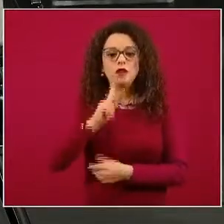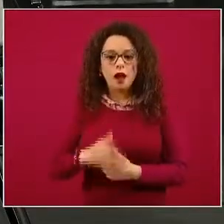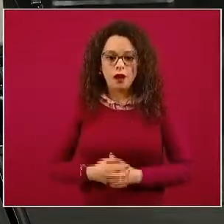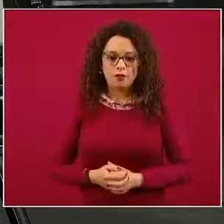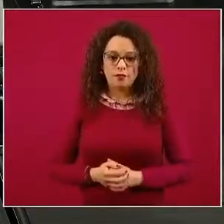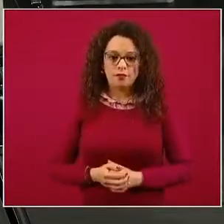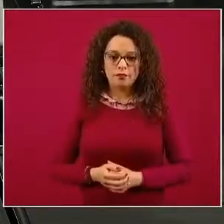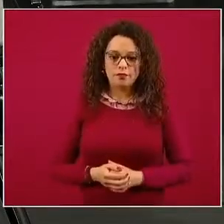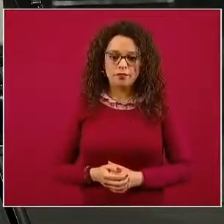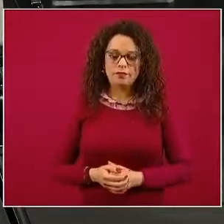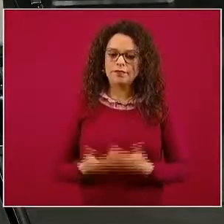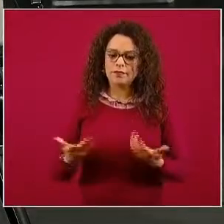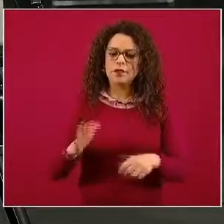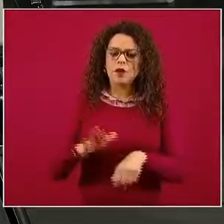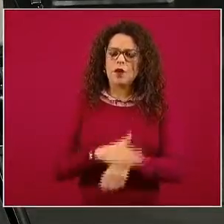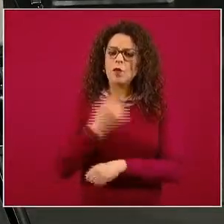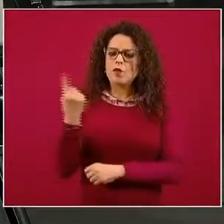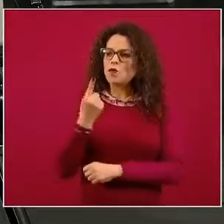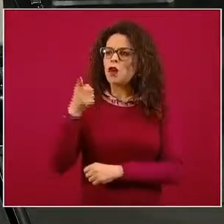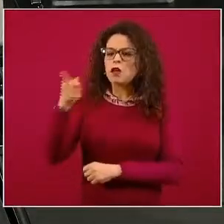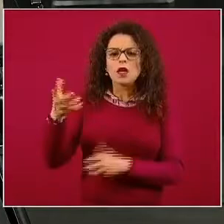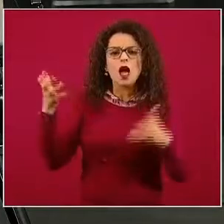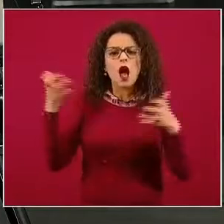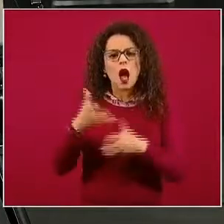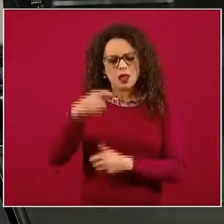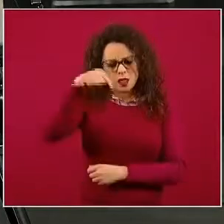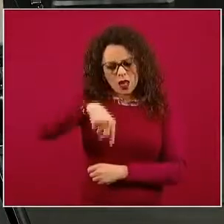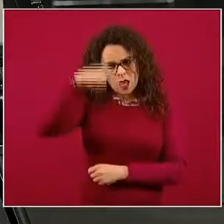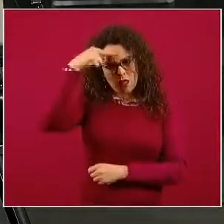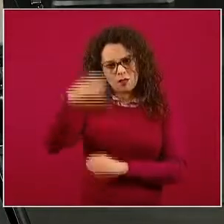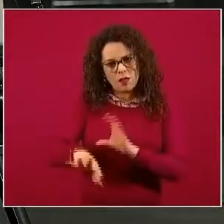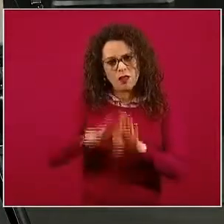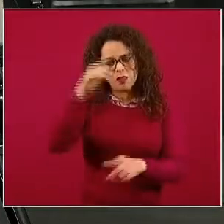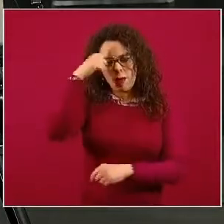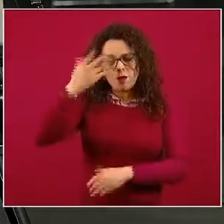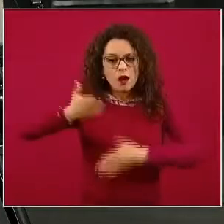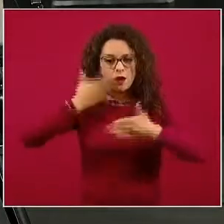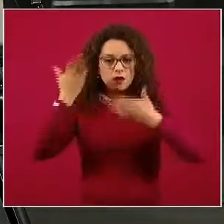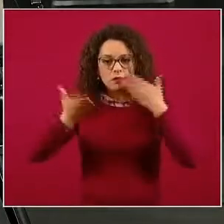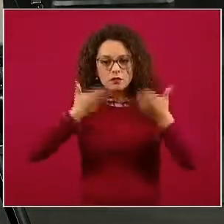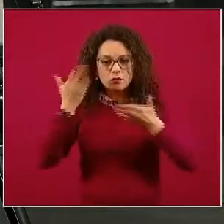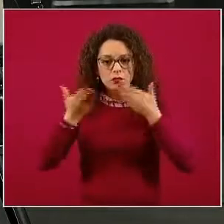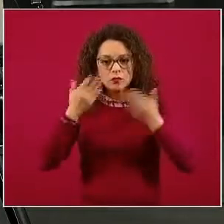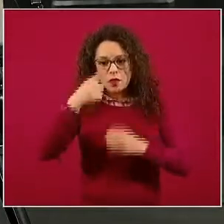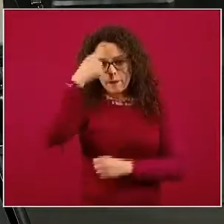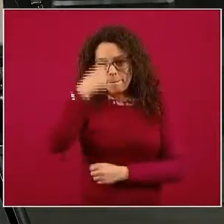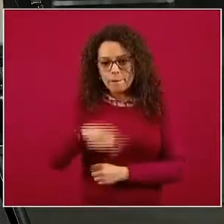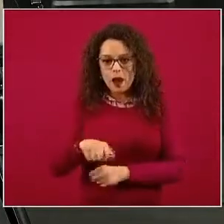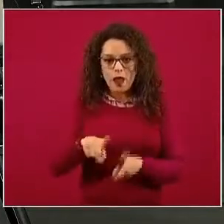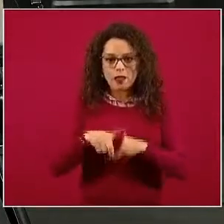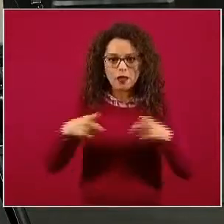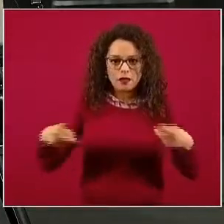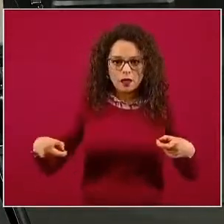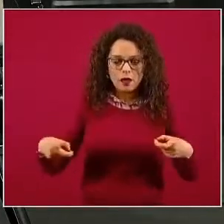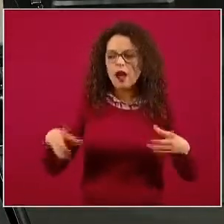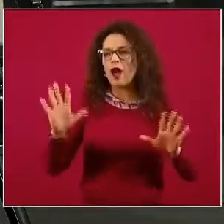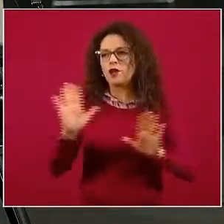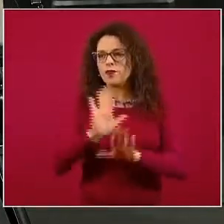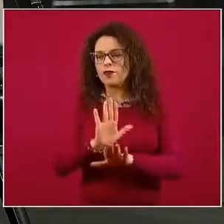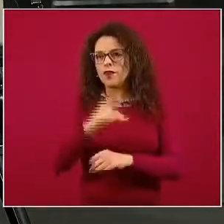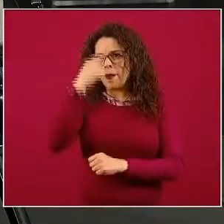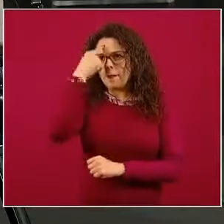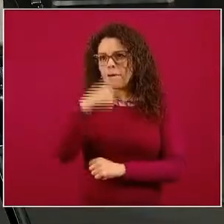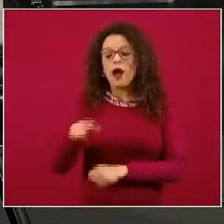población mexicana para realizar sus estudios clínicos para el desarrollo más bien para continuar su estudio para